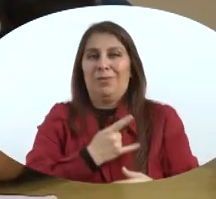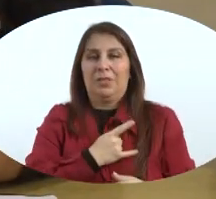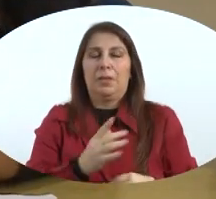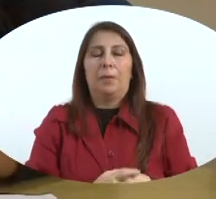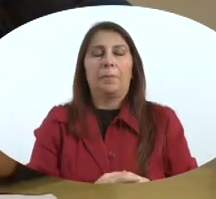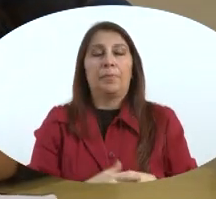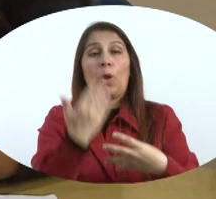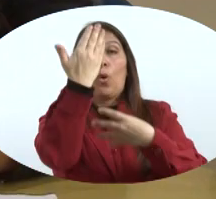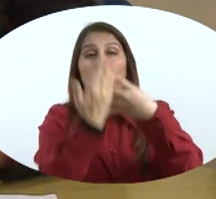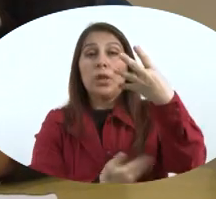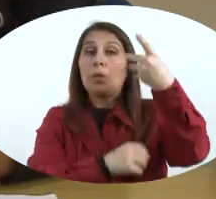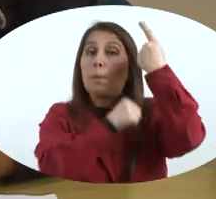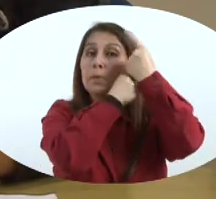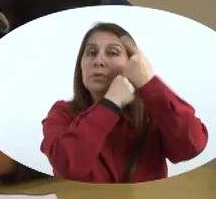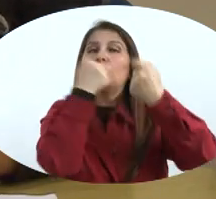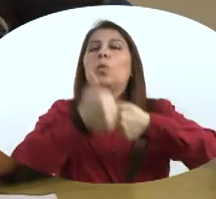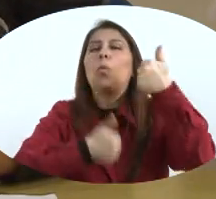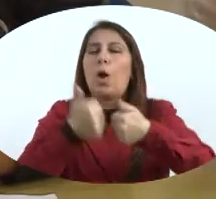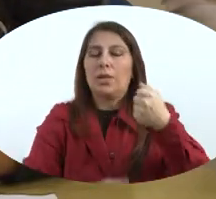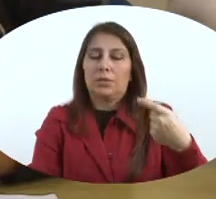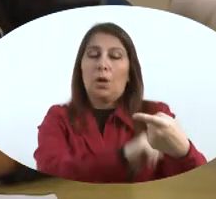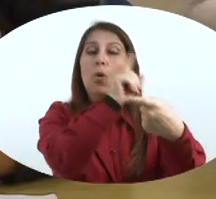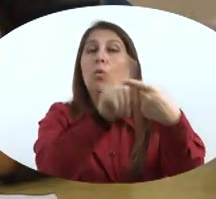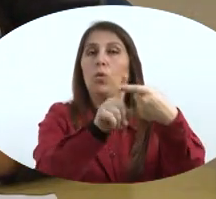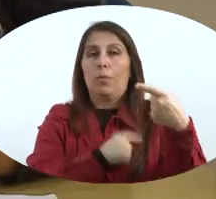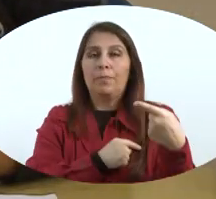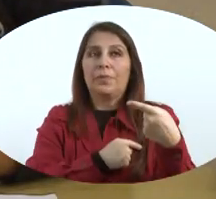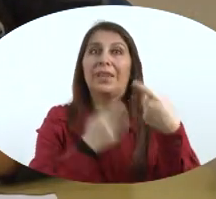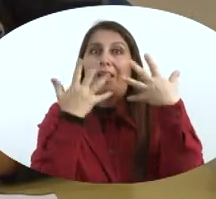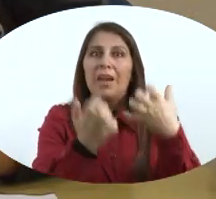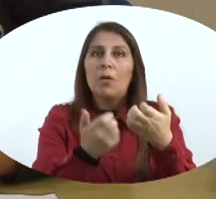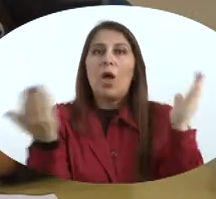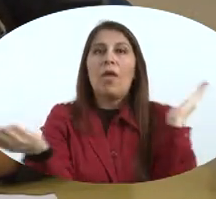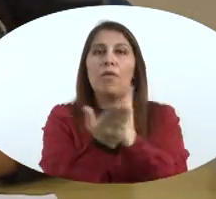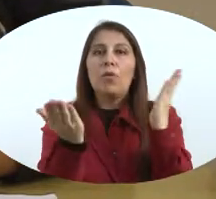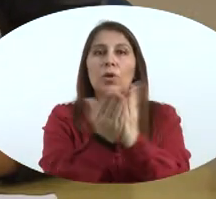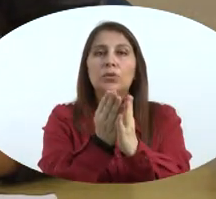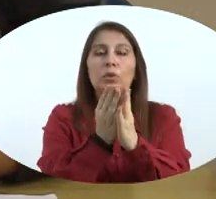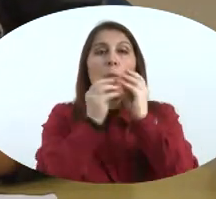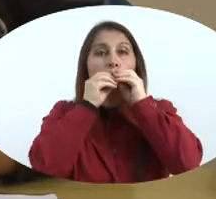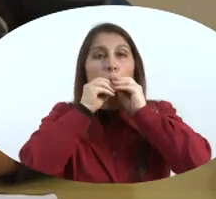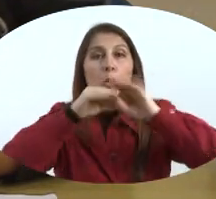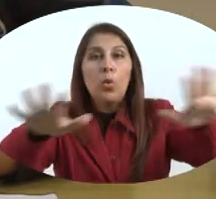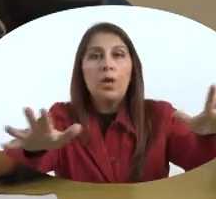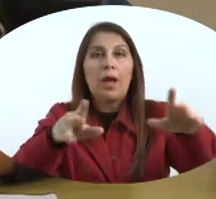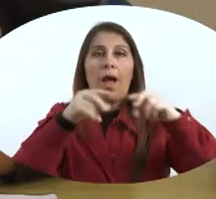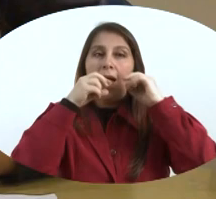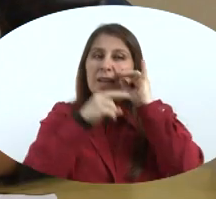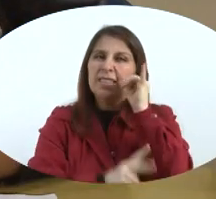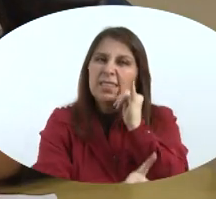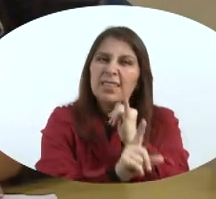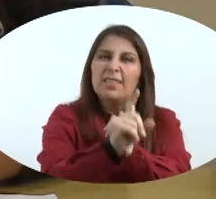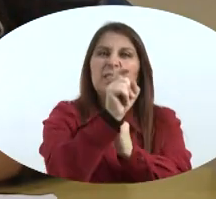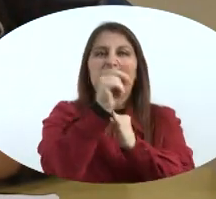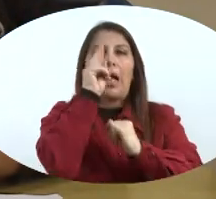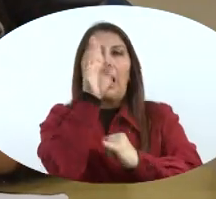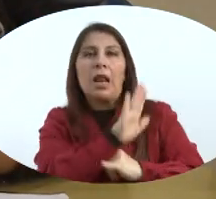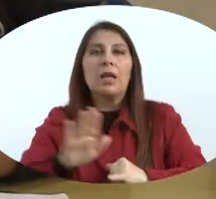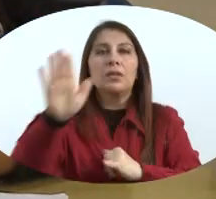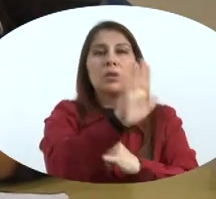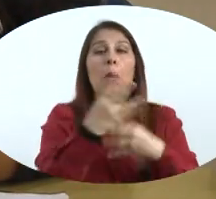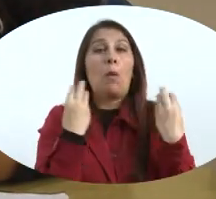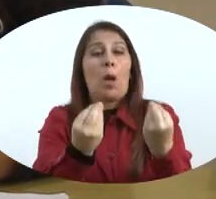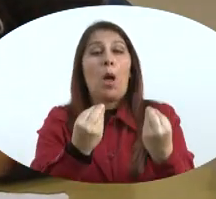principios organizativos el primero de ellos es que vamos por una educación pública científica nacional para un país con